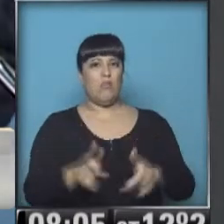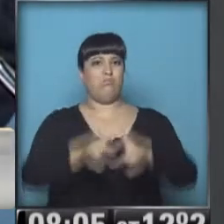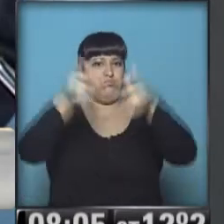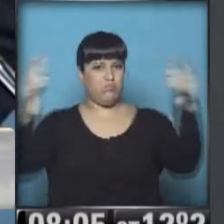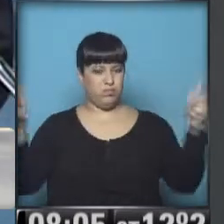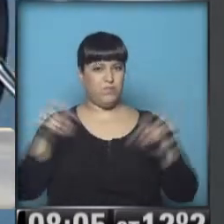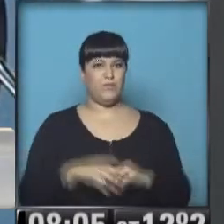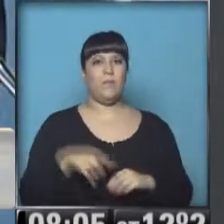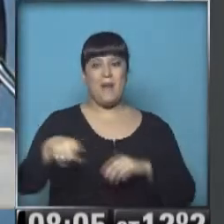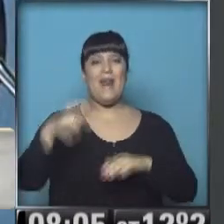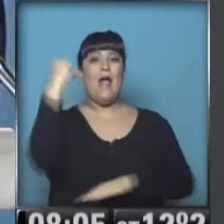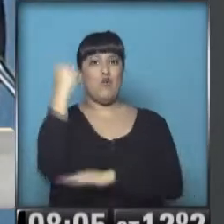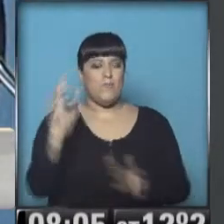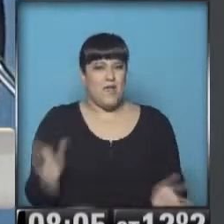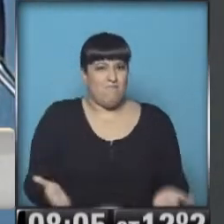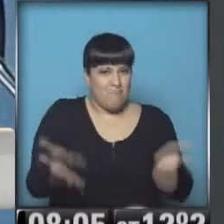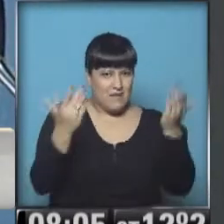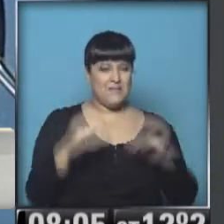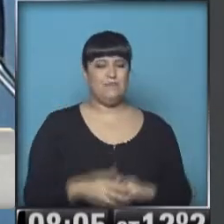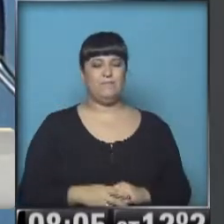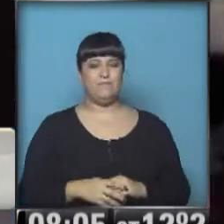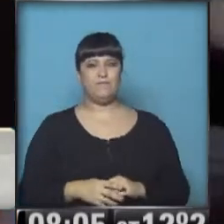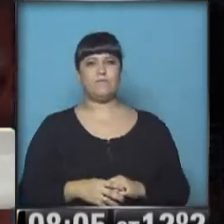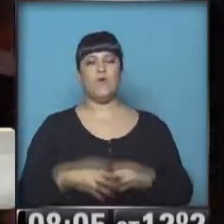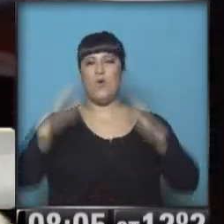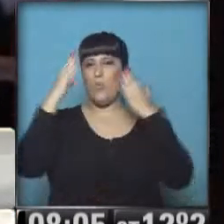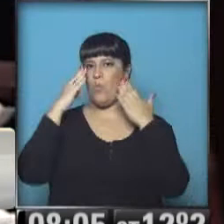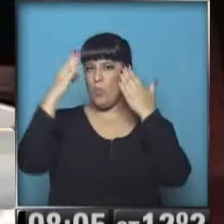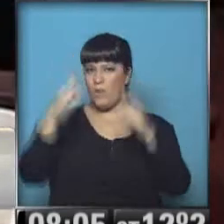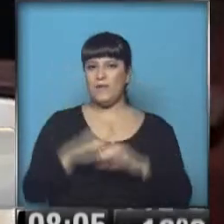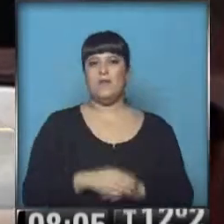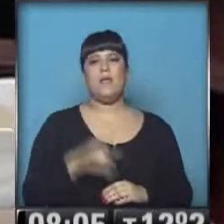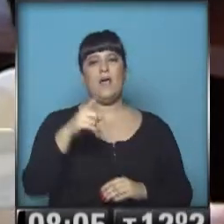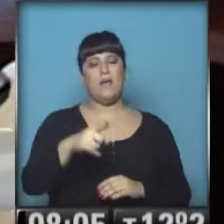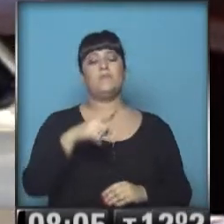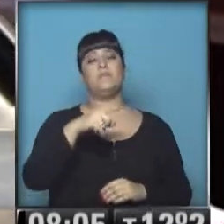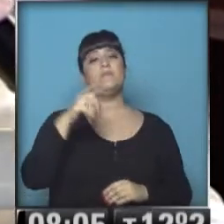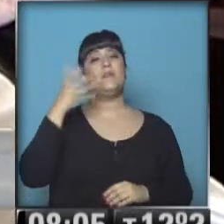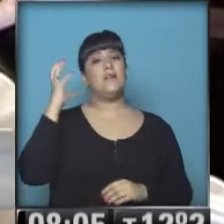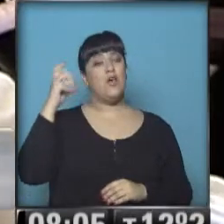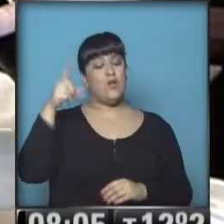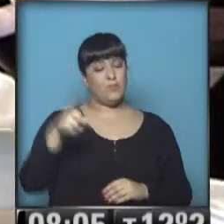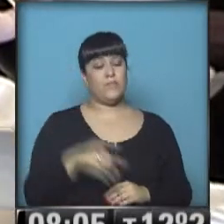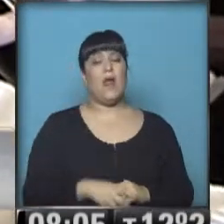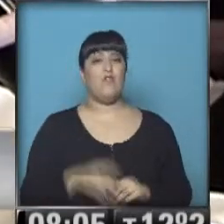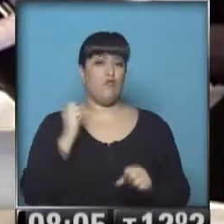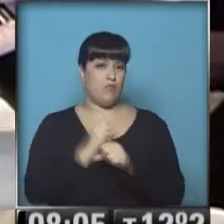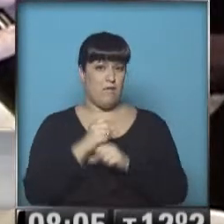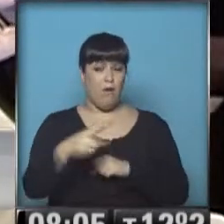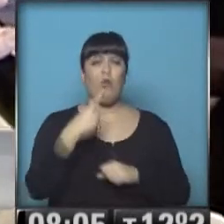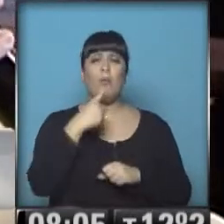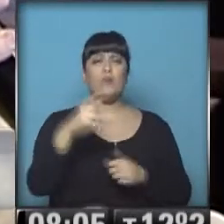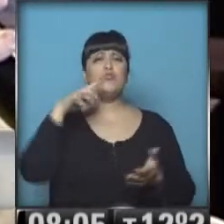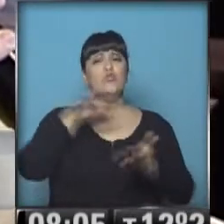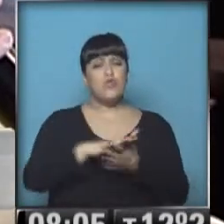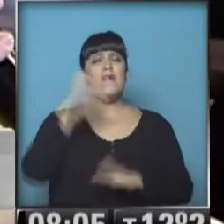desenvolvimiento de la actividad económica buen día ministro jonathan de felipe de not in a que la consulta tiene que ver con la marcha de la